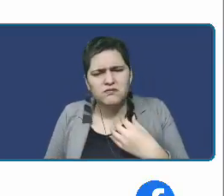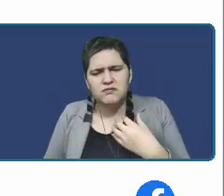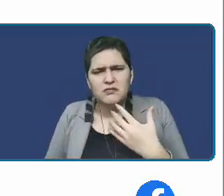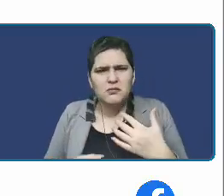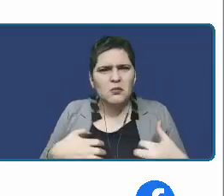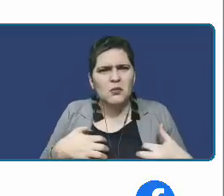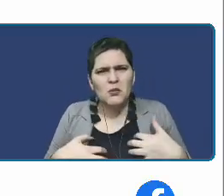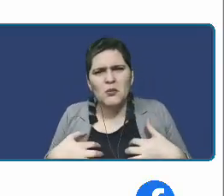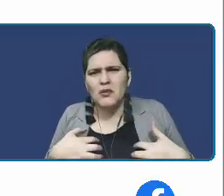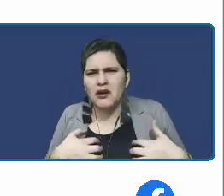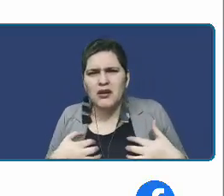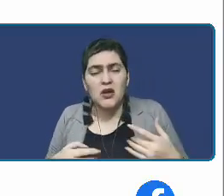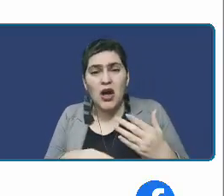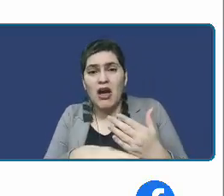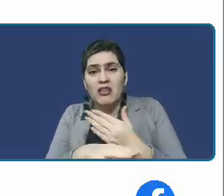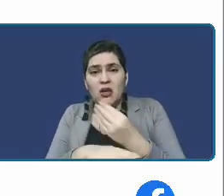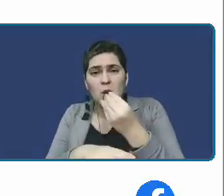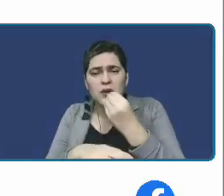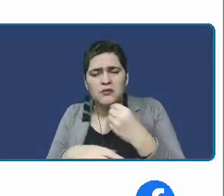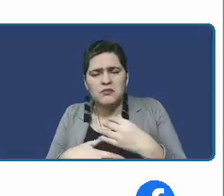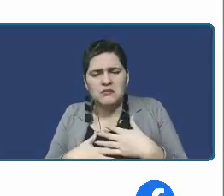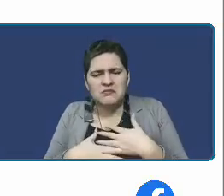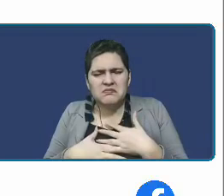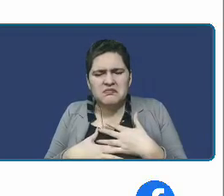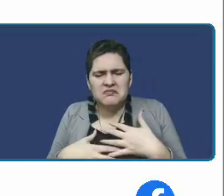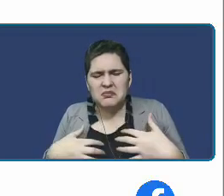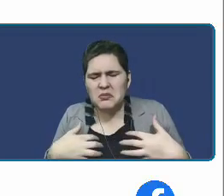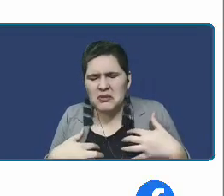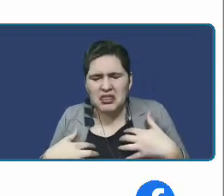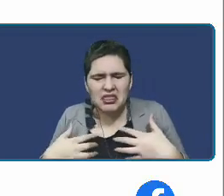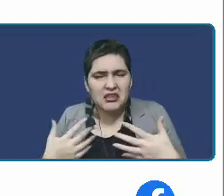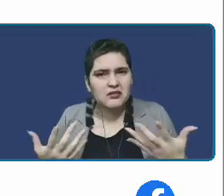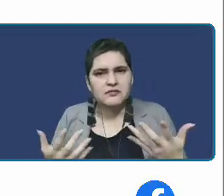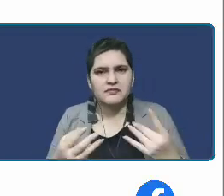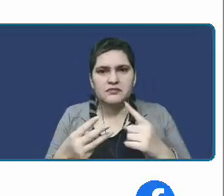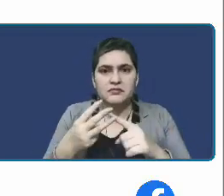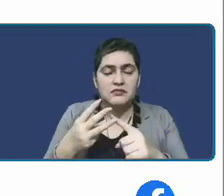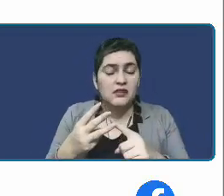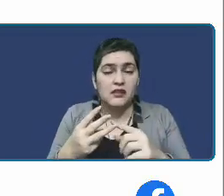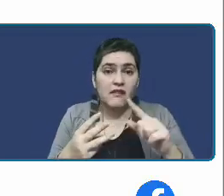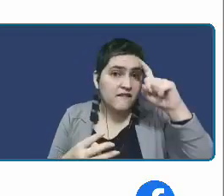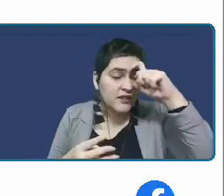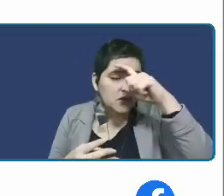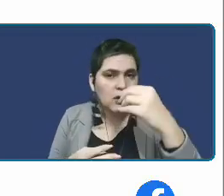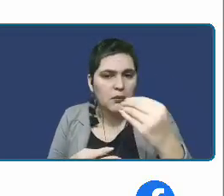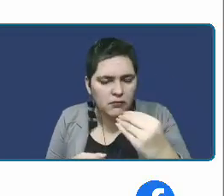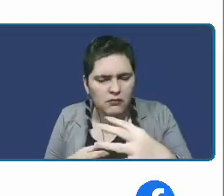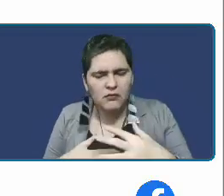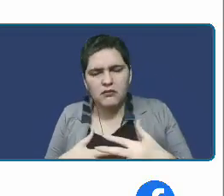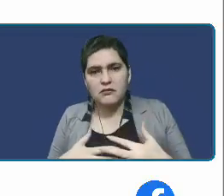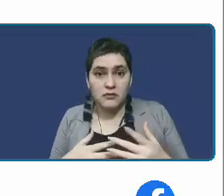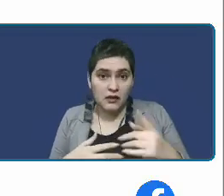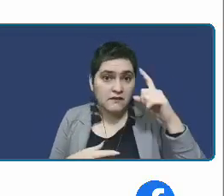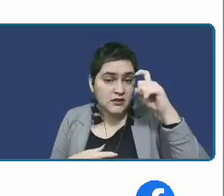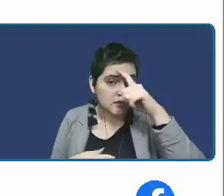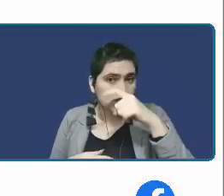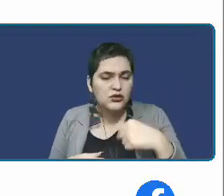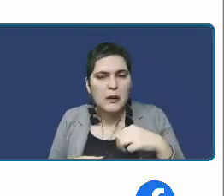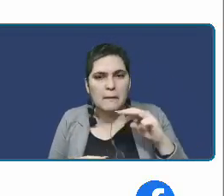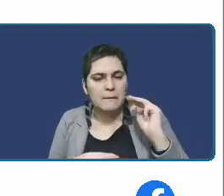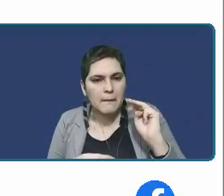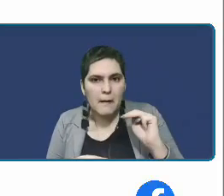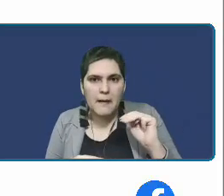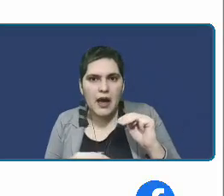antes de comer, por lo cual se me va a dificultar recibir todos los alimentos, me va a costar a mí como mamá o como papá entregar